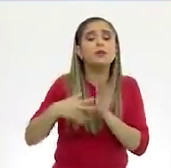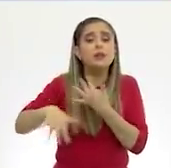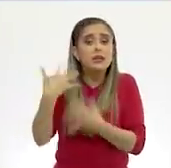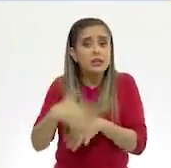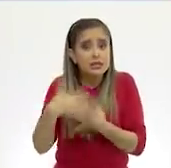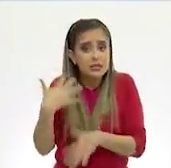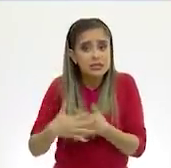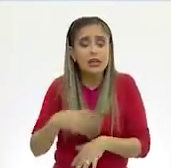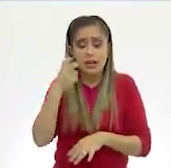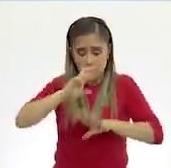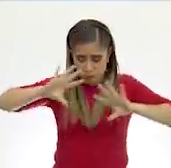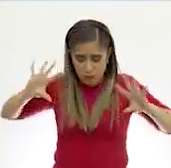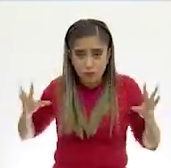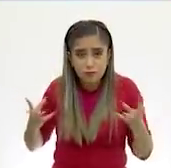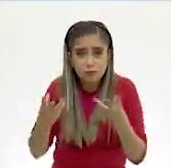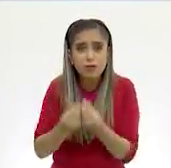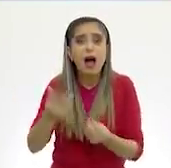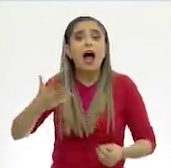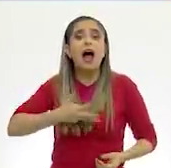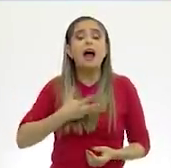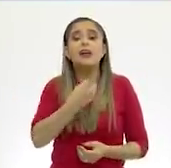cuantificó un total de